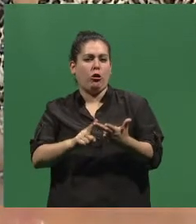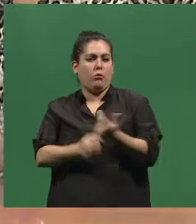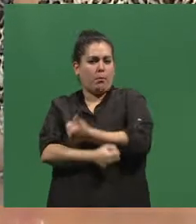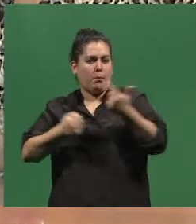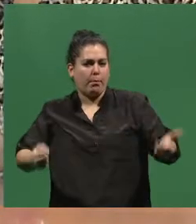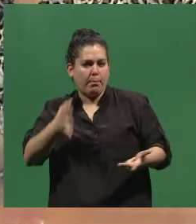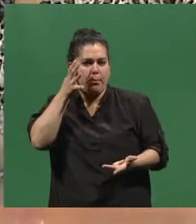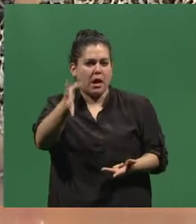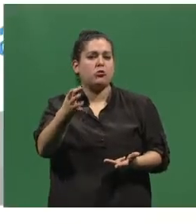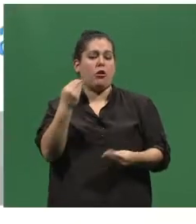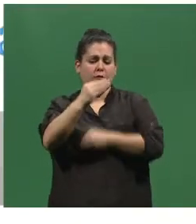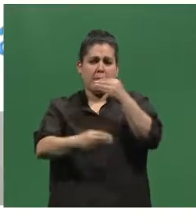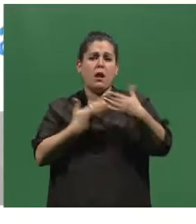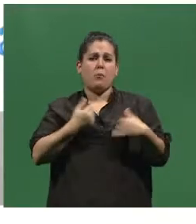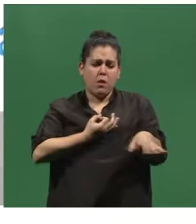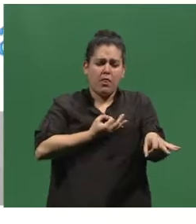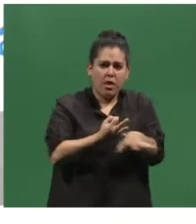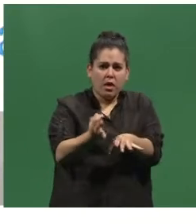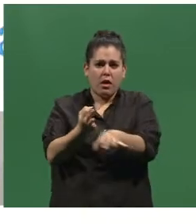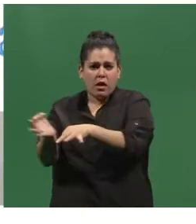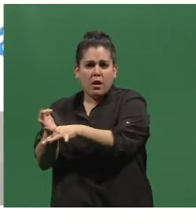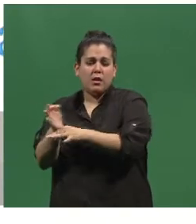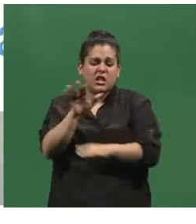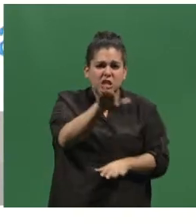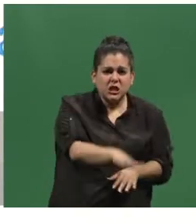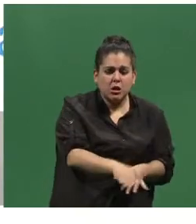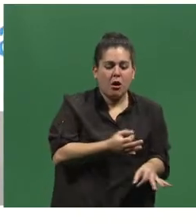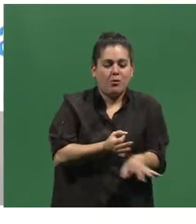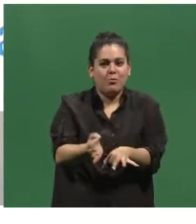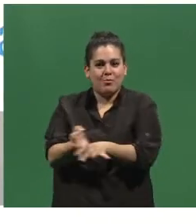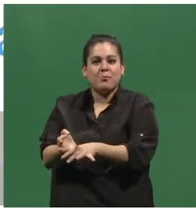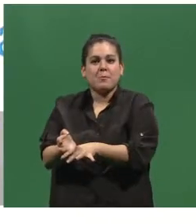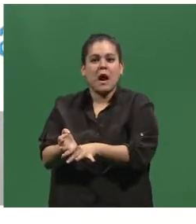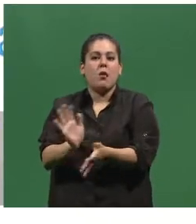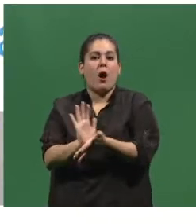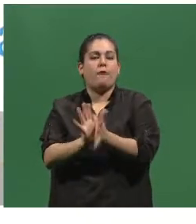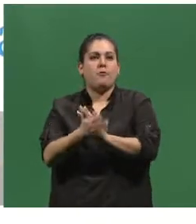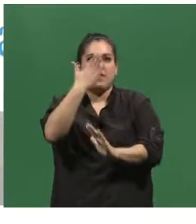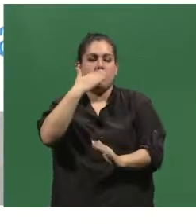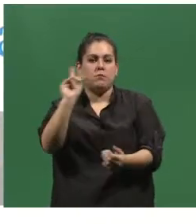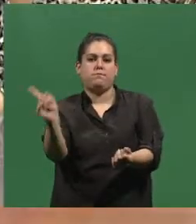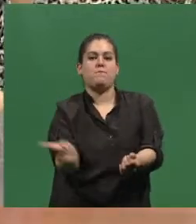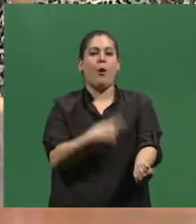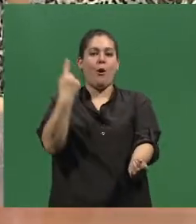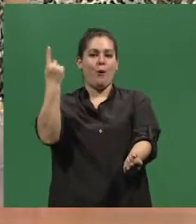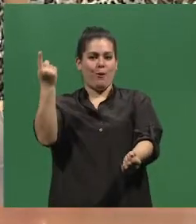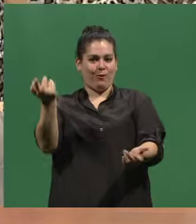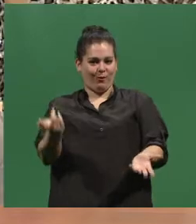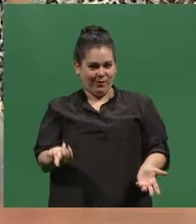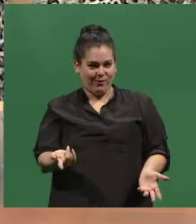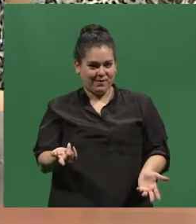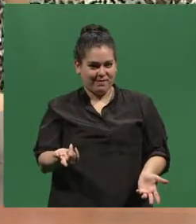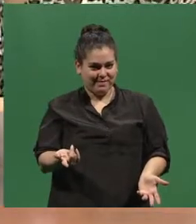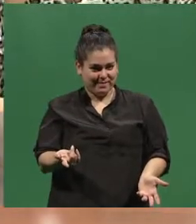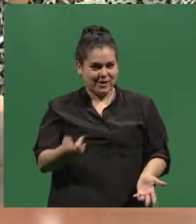familia se puede educar a los hijos desde que son chicos para que se les se les familiarice el